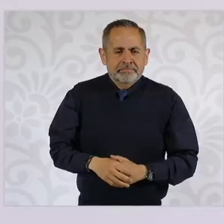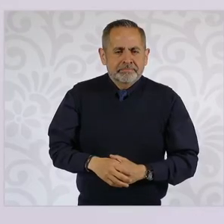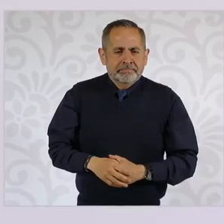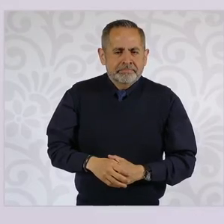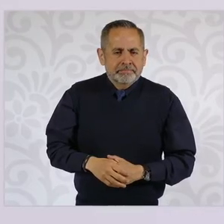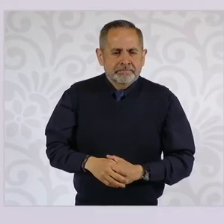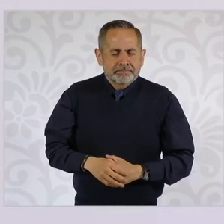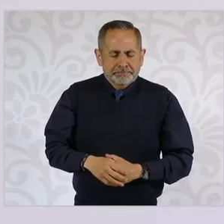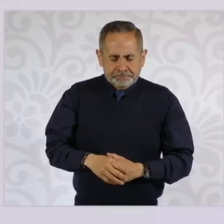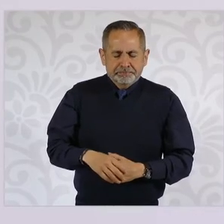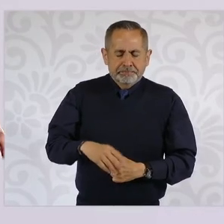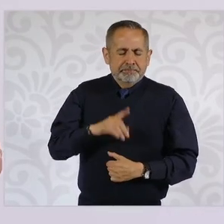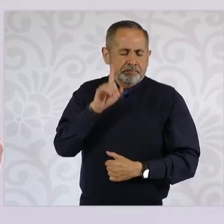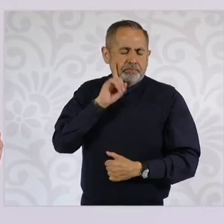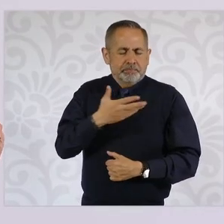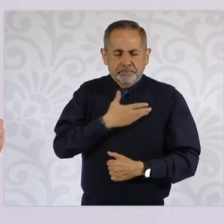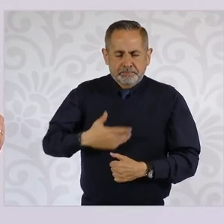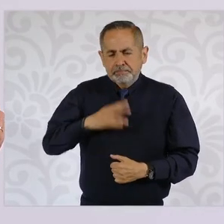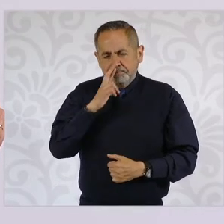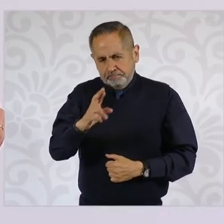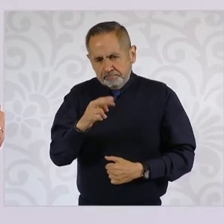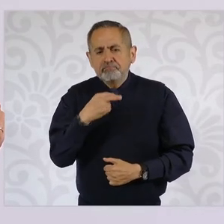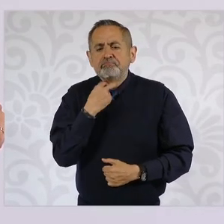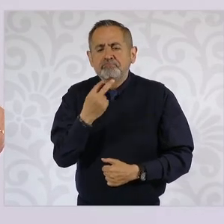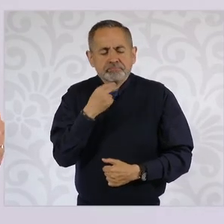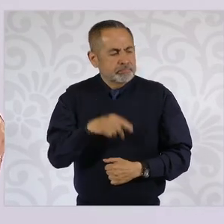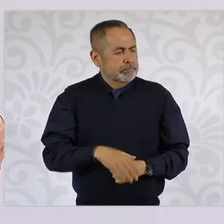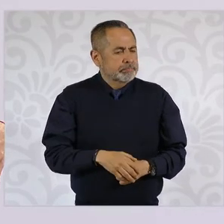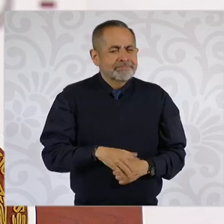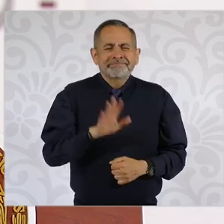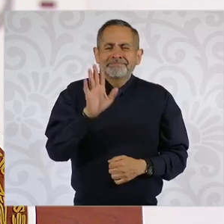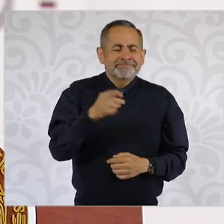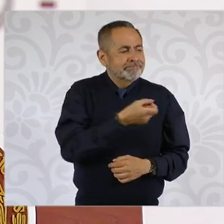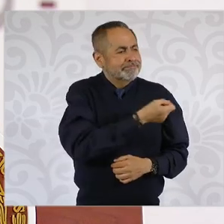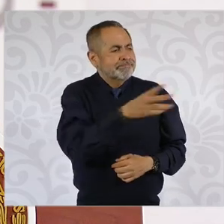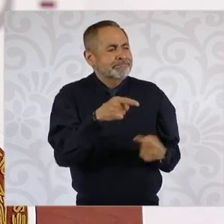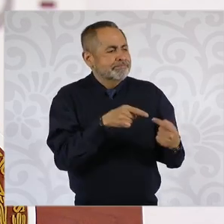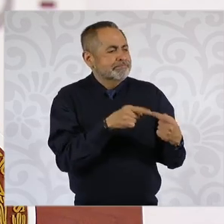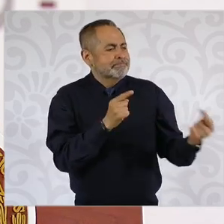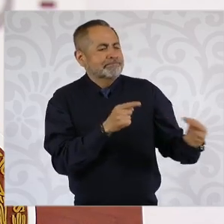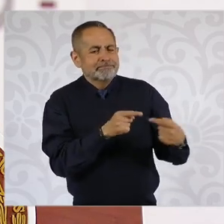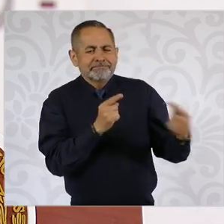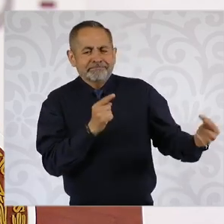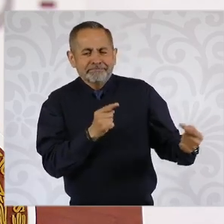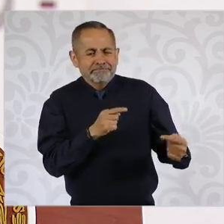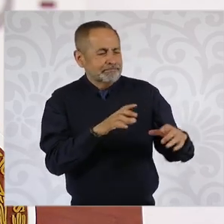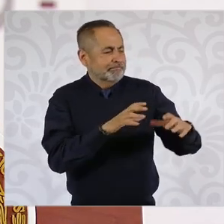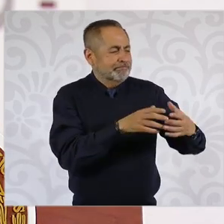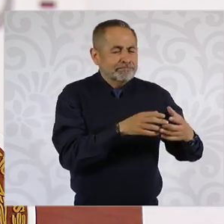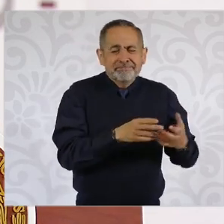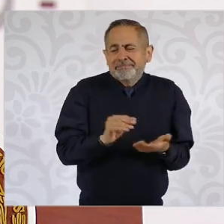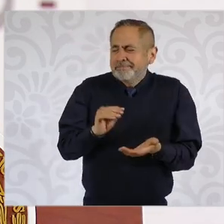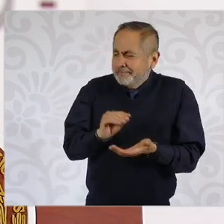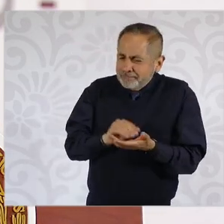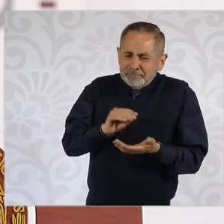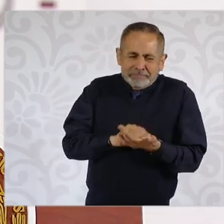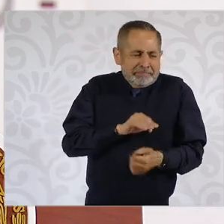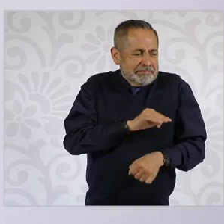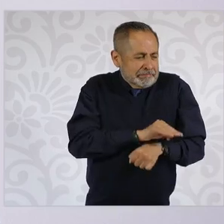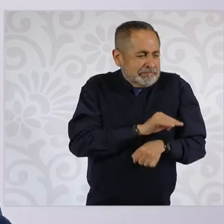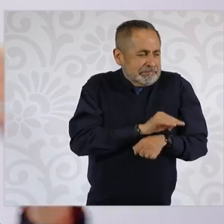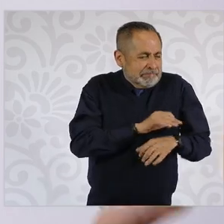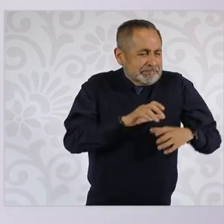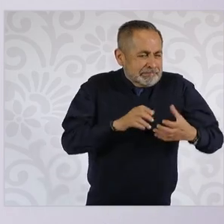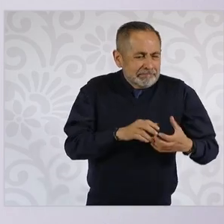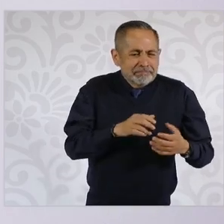Nuestros adversarios y algunos sectores que defienden lo que